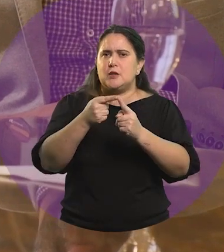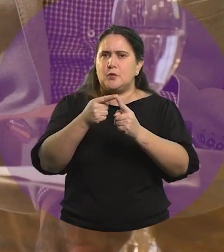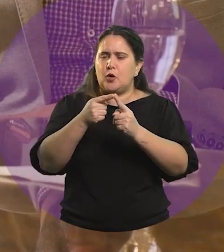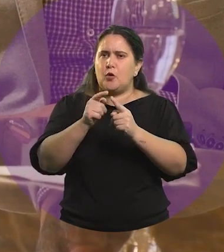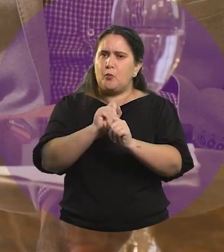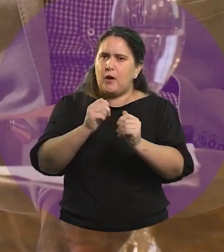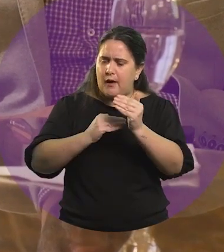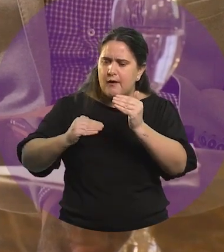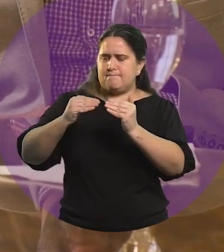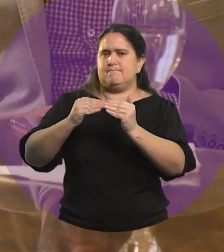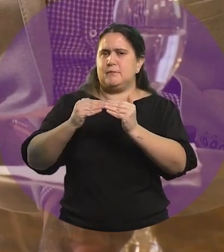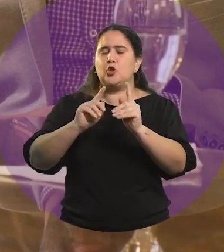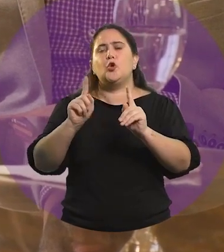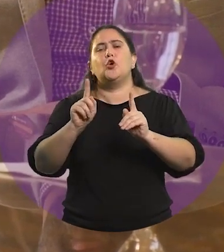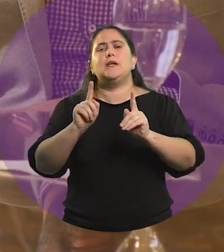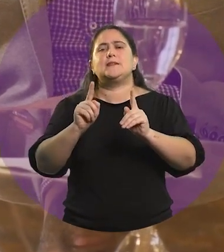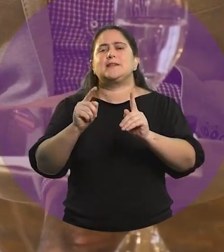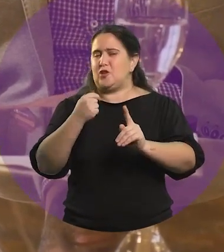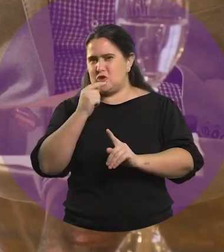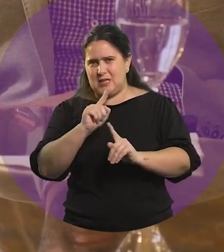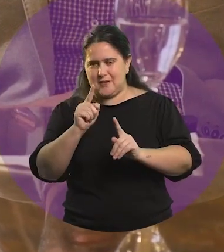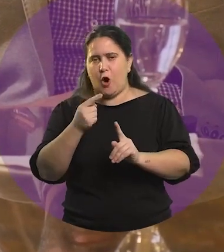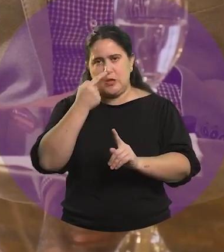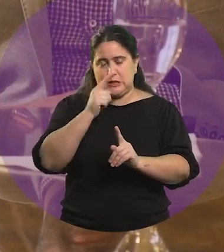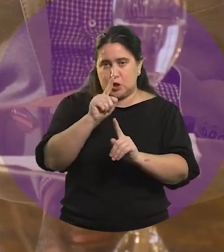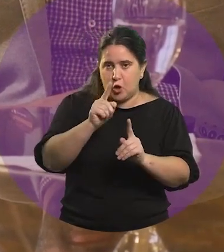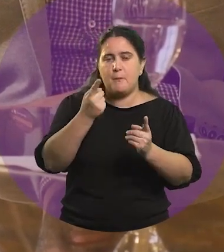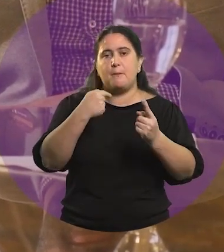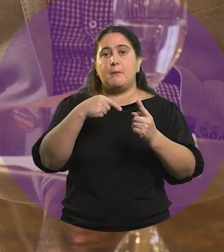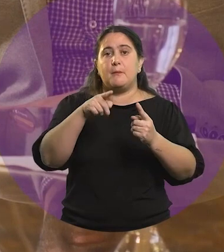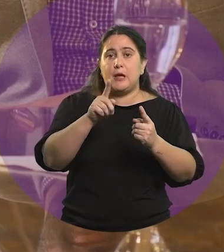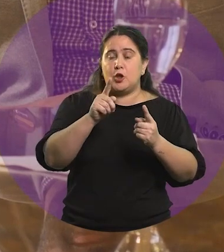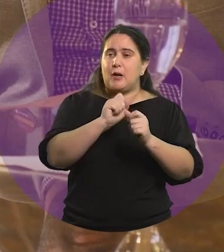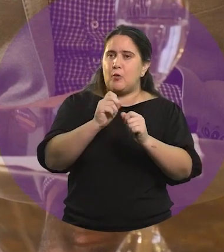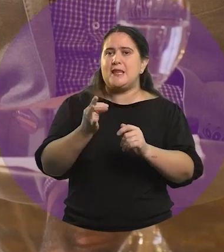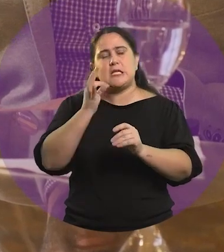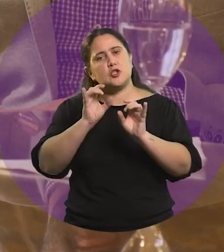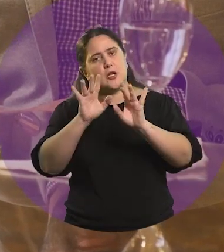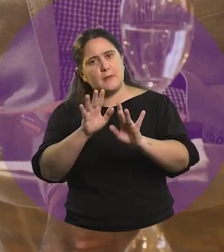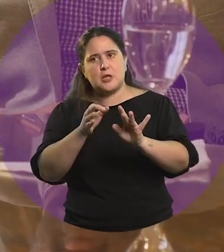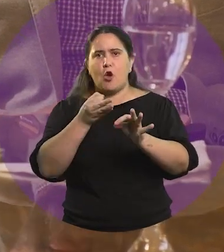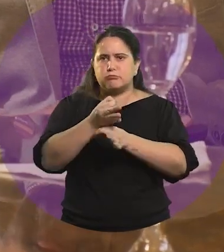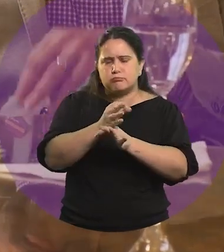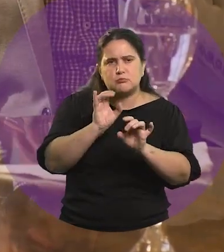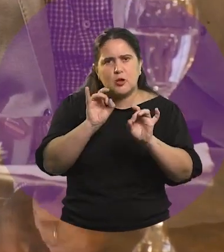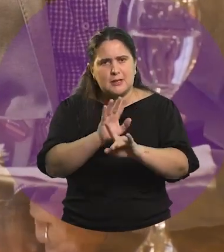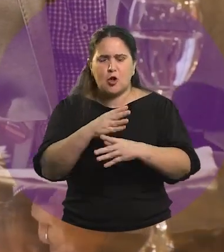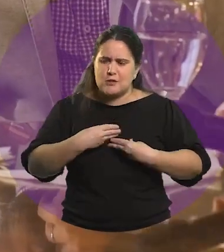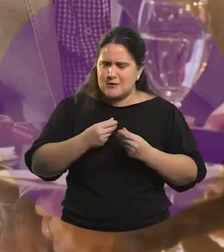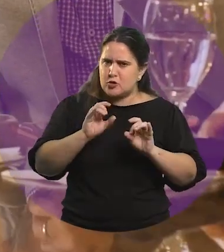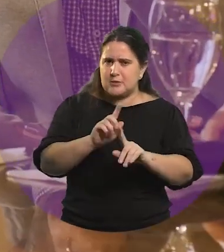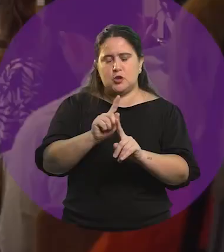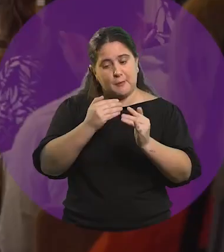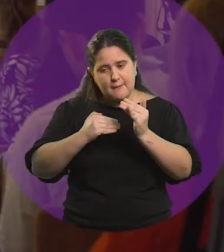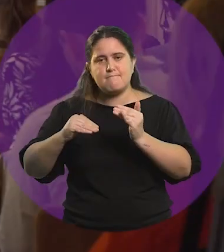que para salir, y no es que no sean de nuevo útiles e interesantes, pero para ir más allá de los talleres y la capacitación y la